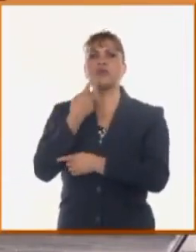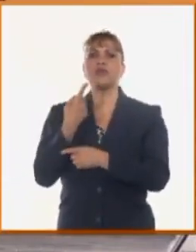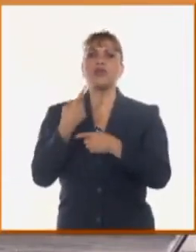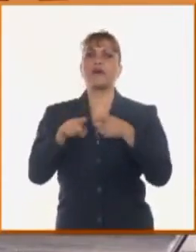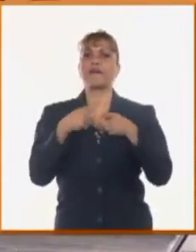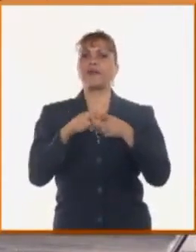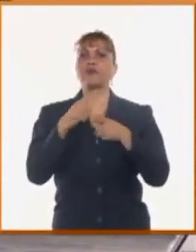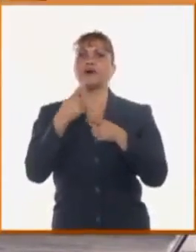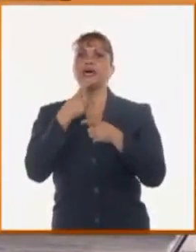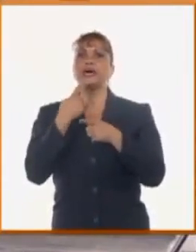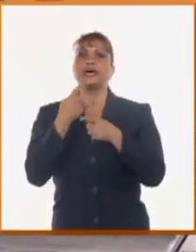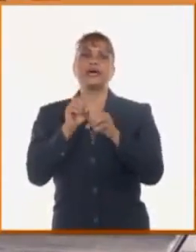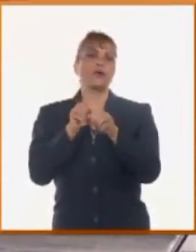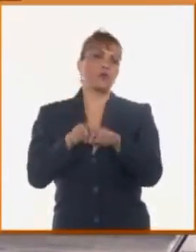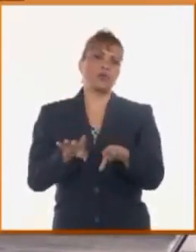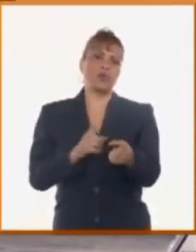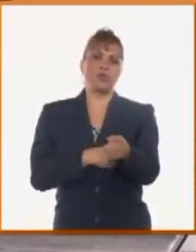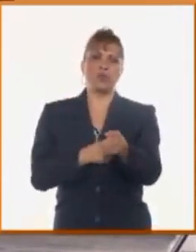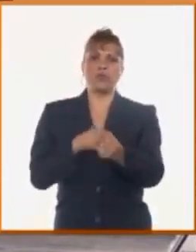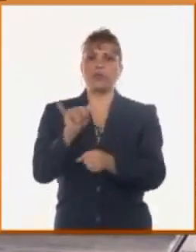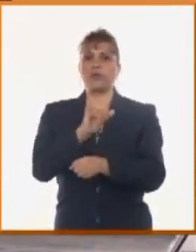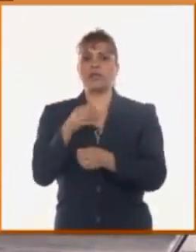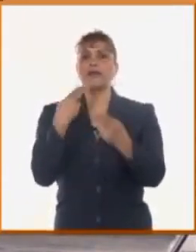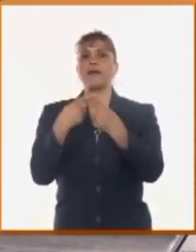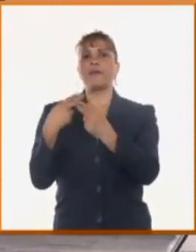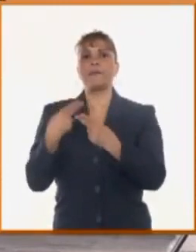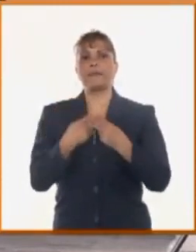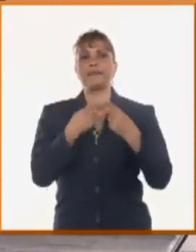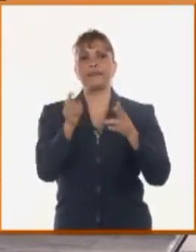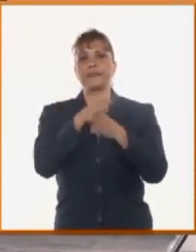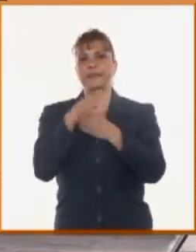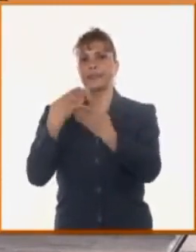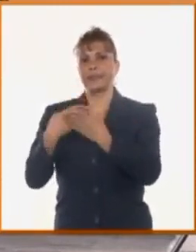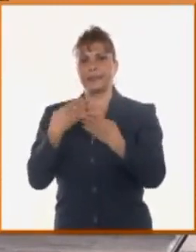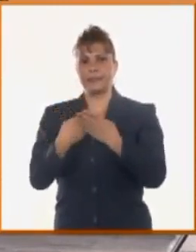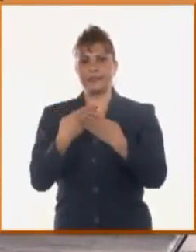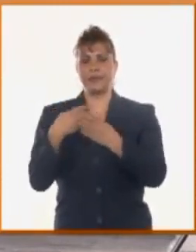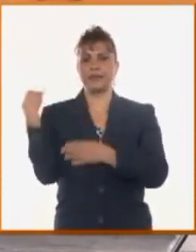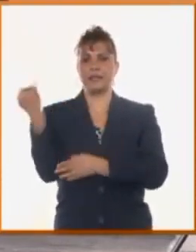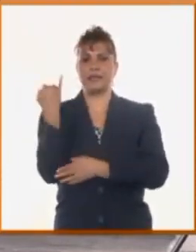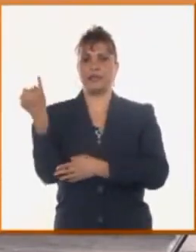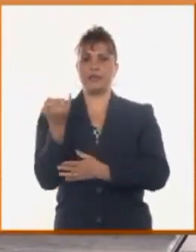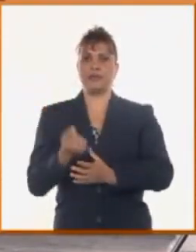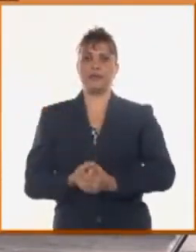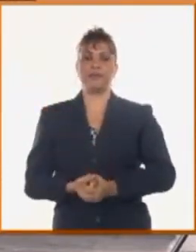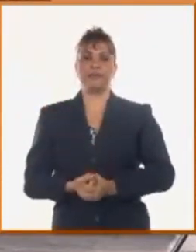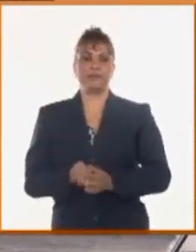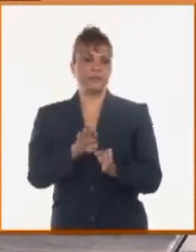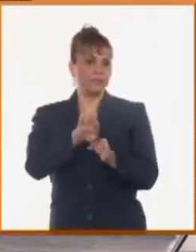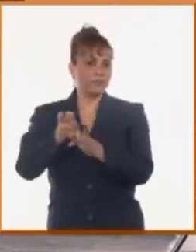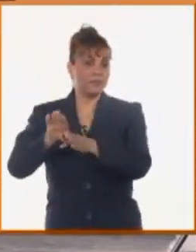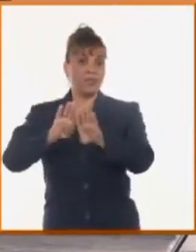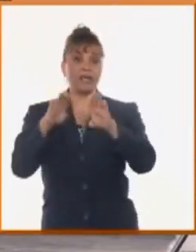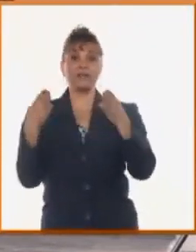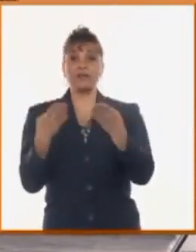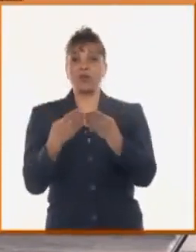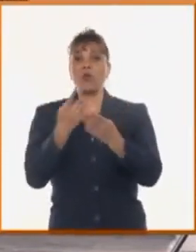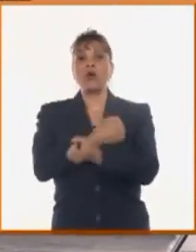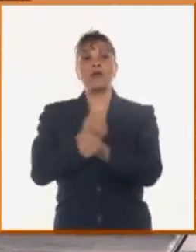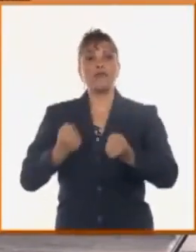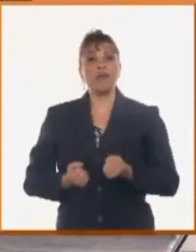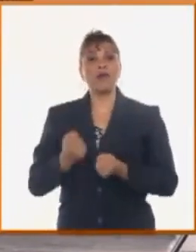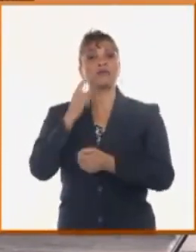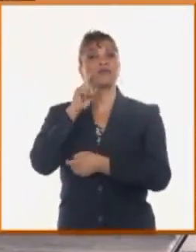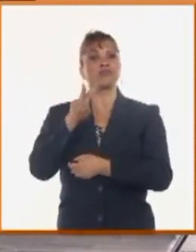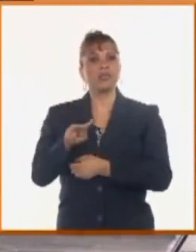sino en esta materia que es altamente competitiva en el escenario internacional. Y en todo este esfuerzo, pues hay